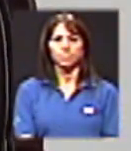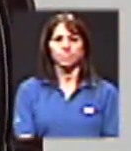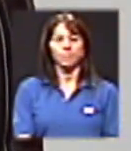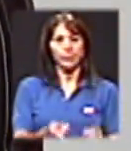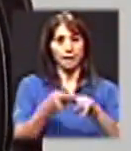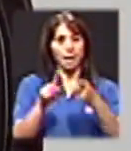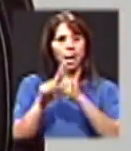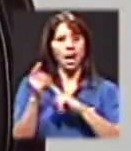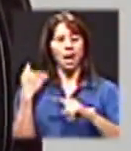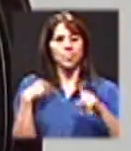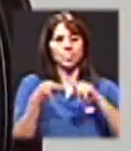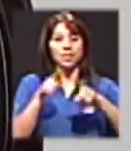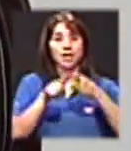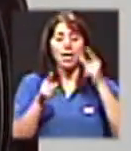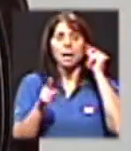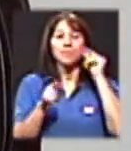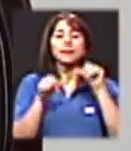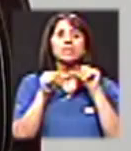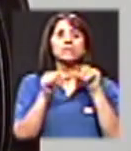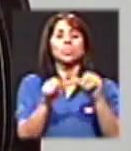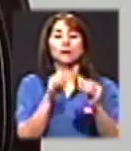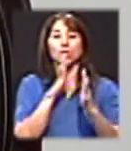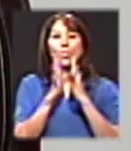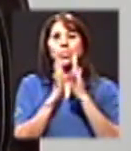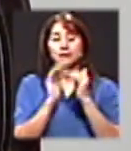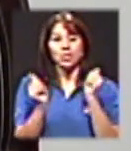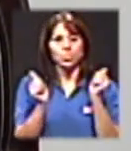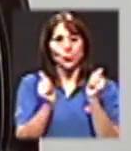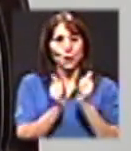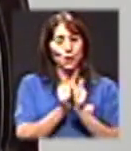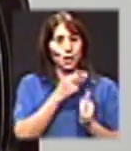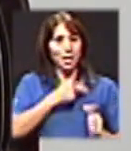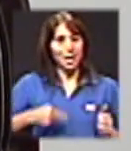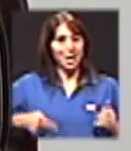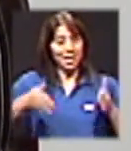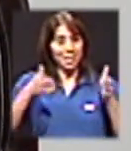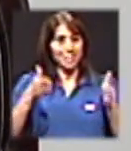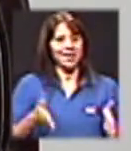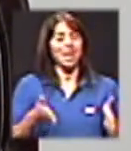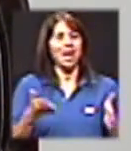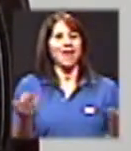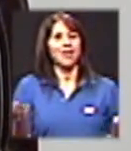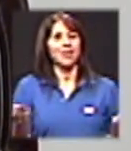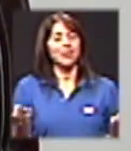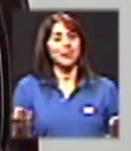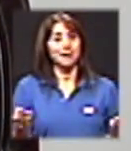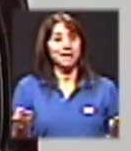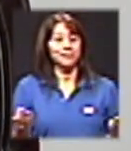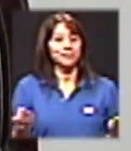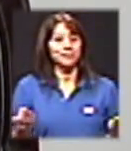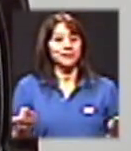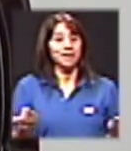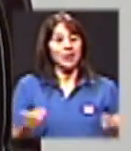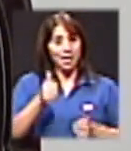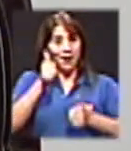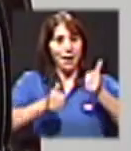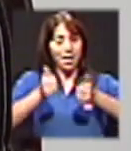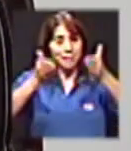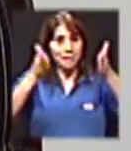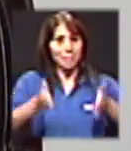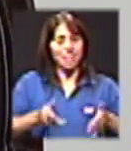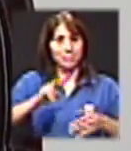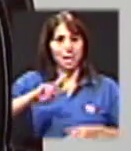Continuamos, amigas y amigos, conversando con la herediana que es candidata